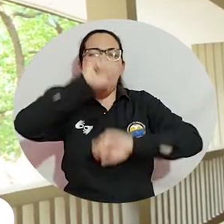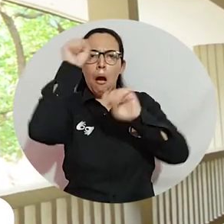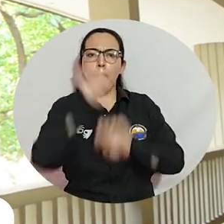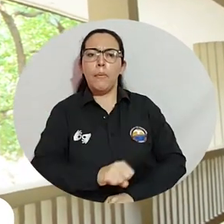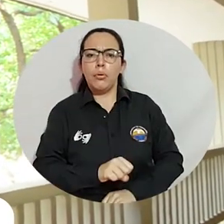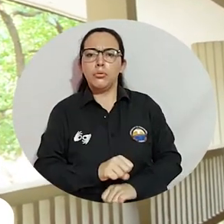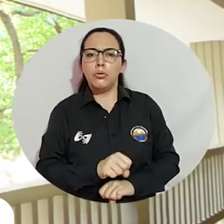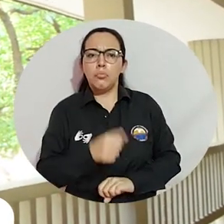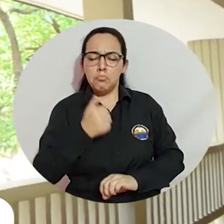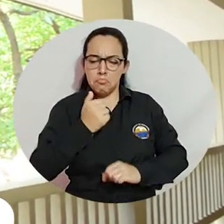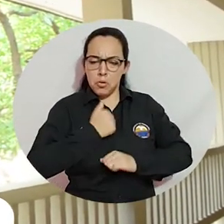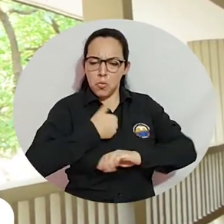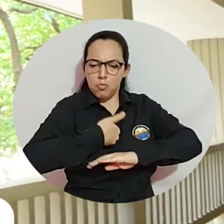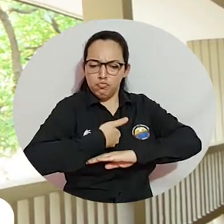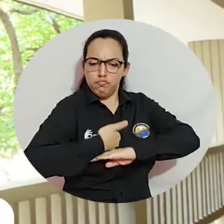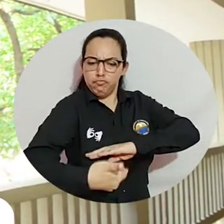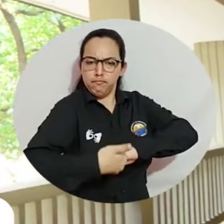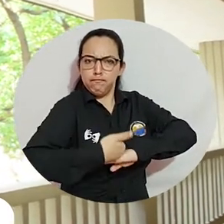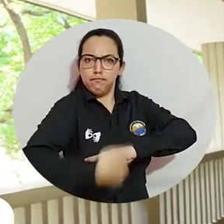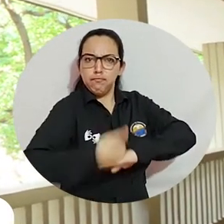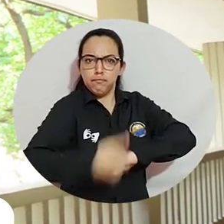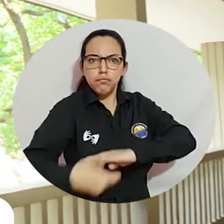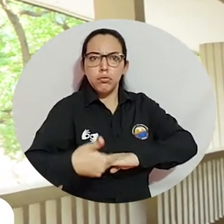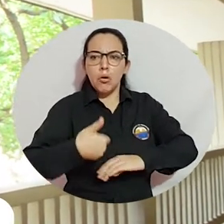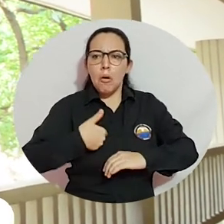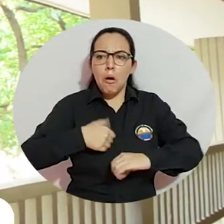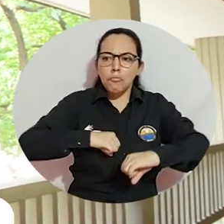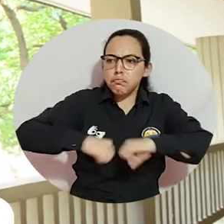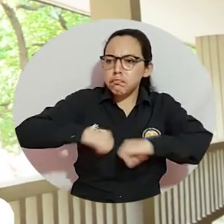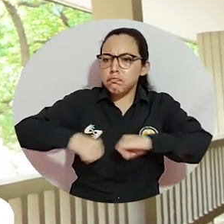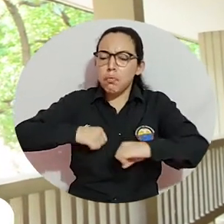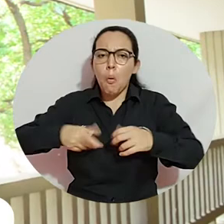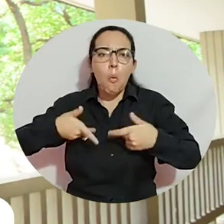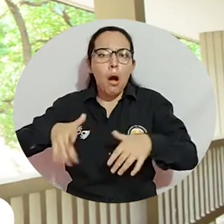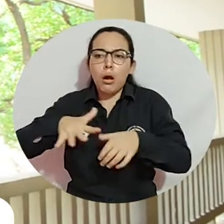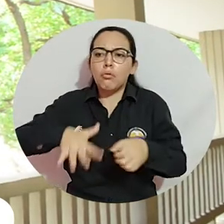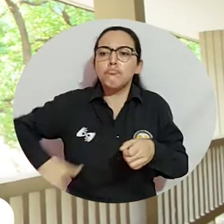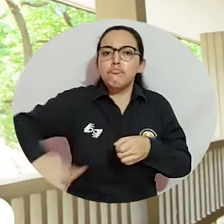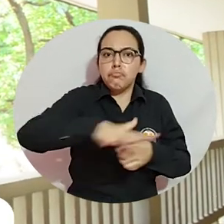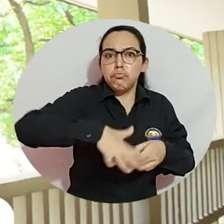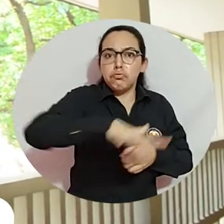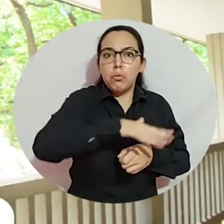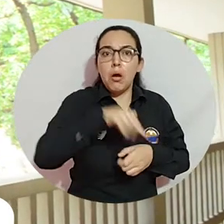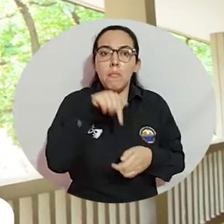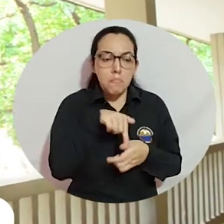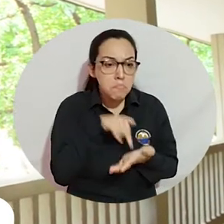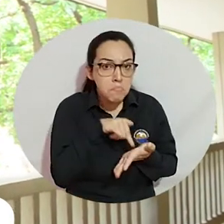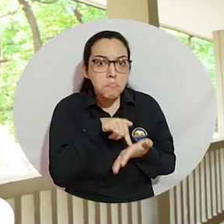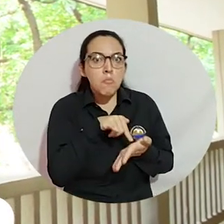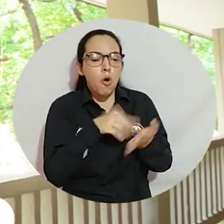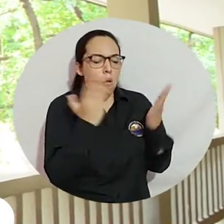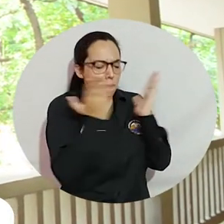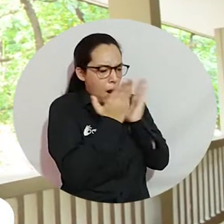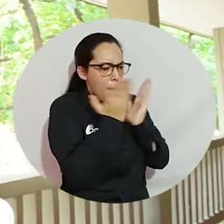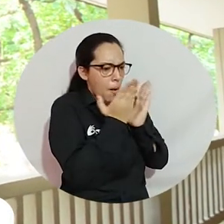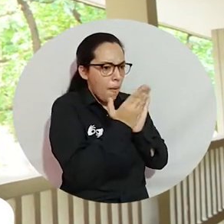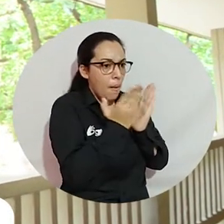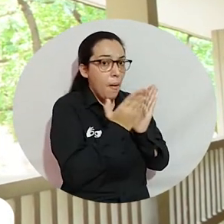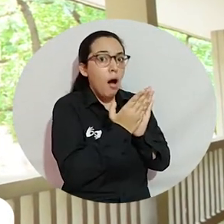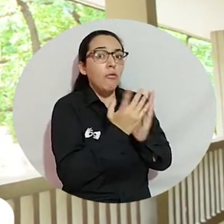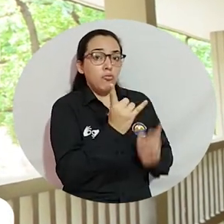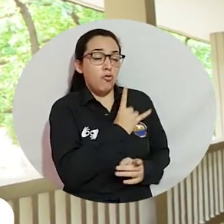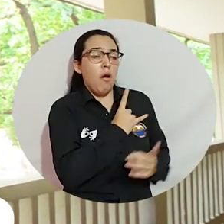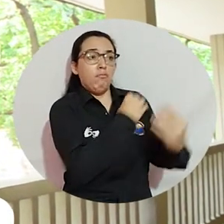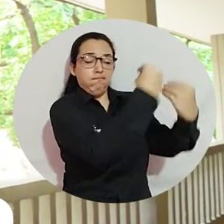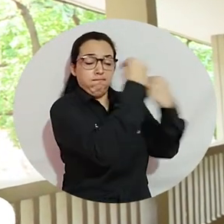de de exigirnos rendir en cualquier ámbito en el que vamos a desarrollar porque para eso han estudiado y creo que la universidad